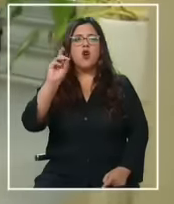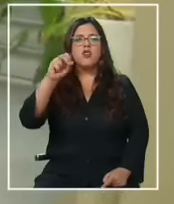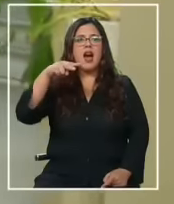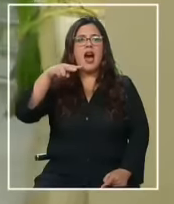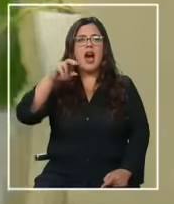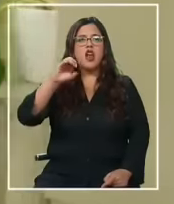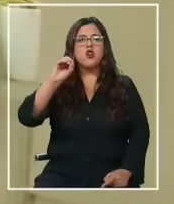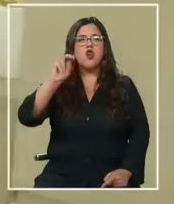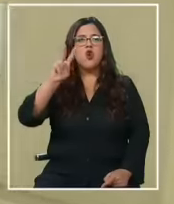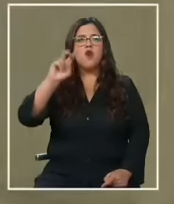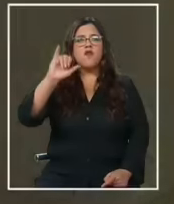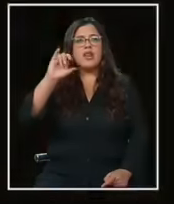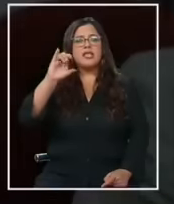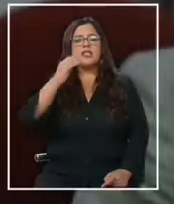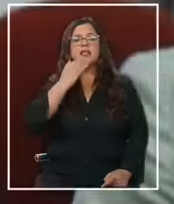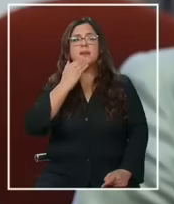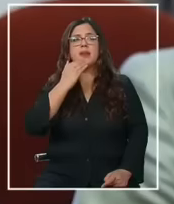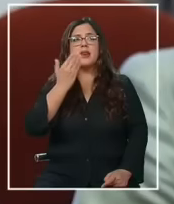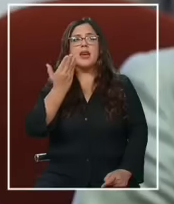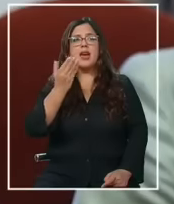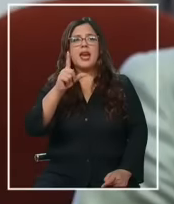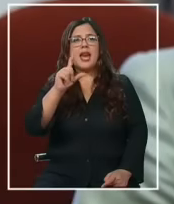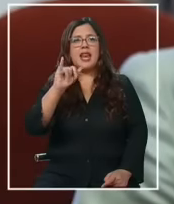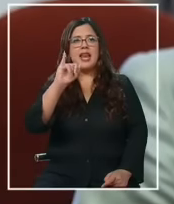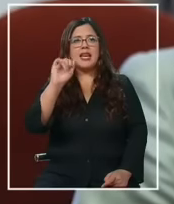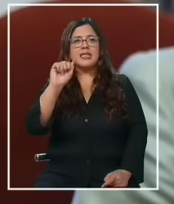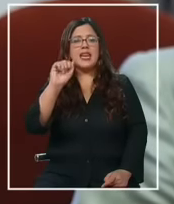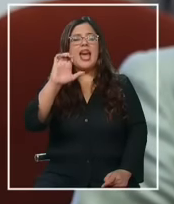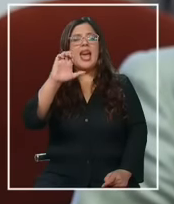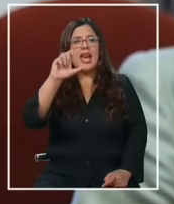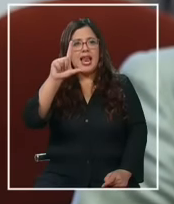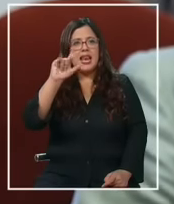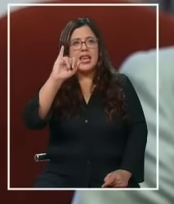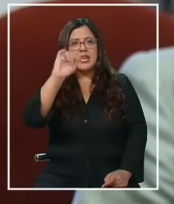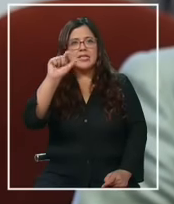pueden eventualmente en un futuro